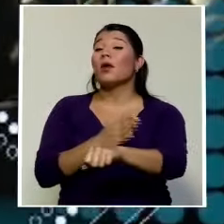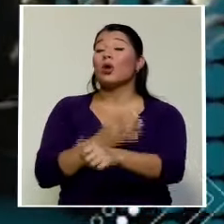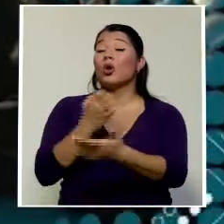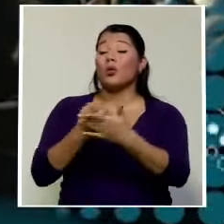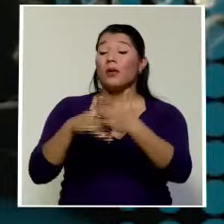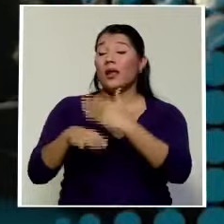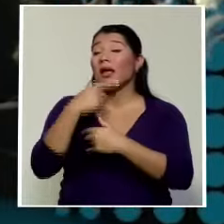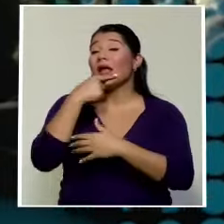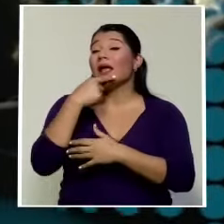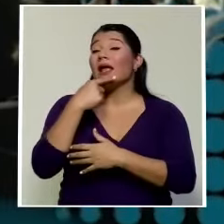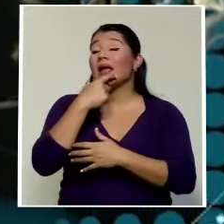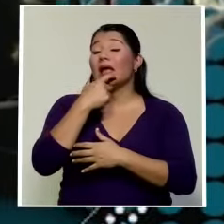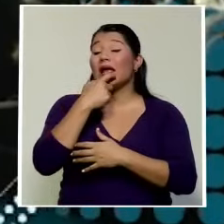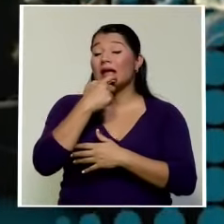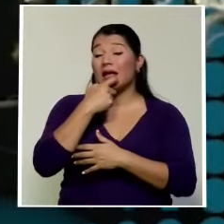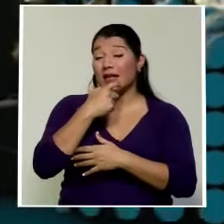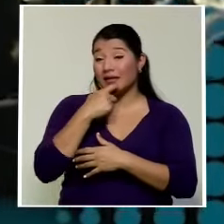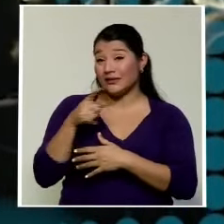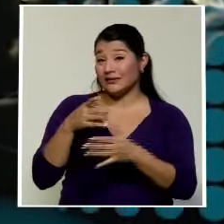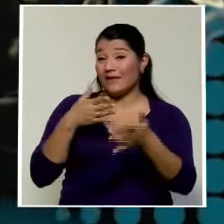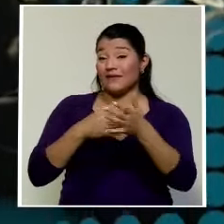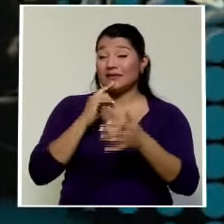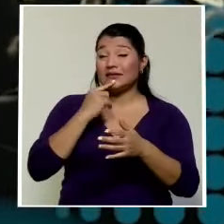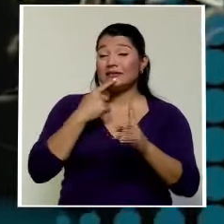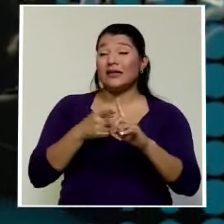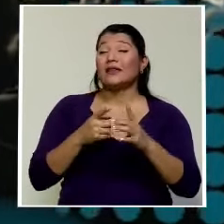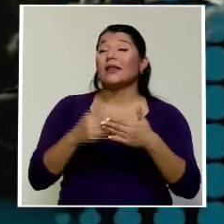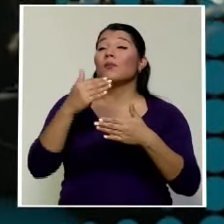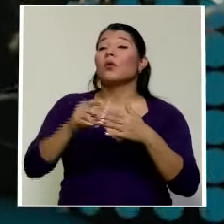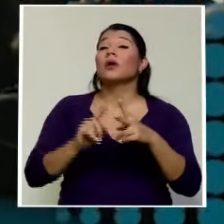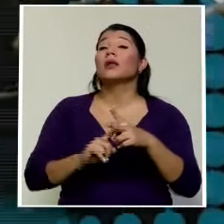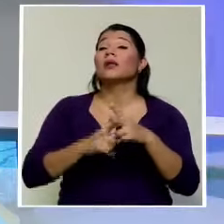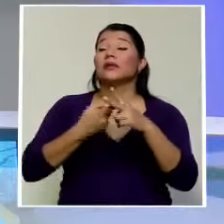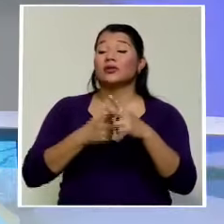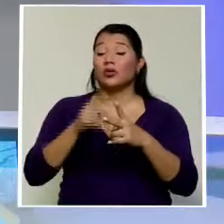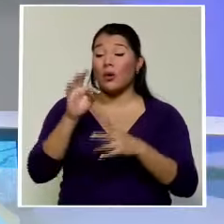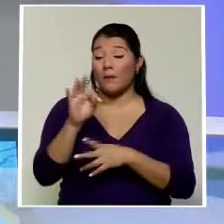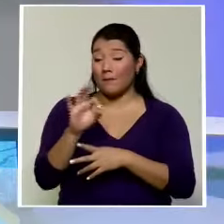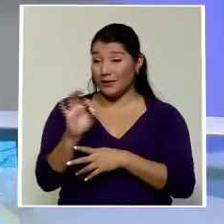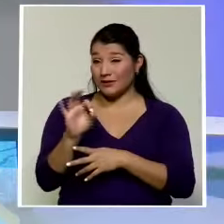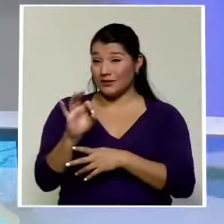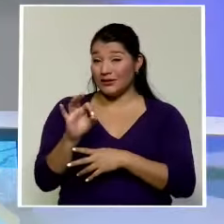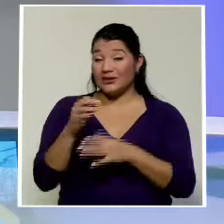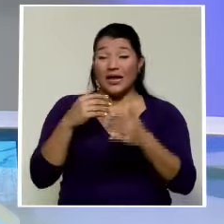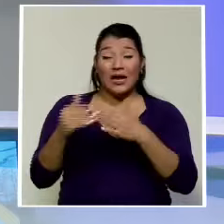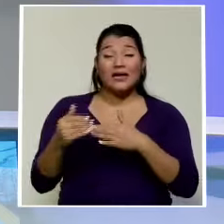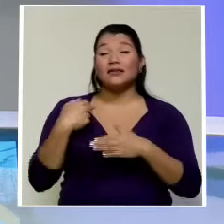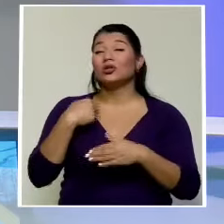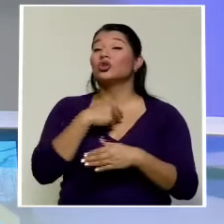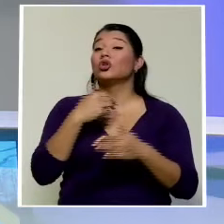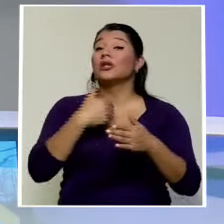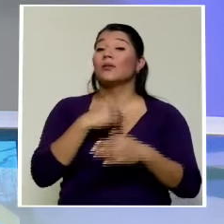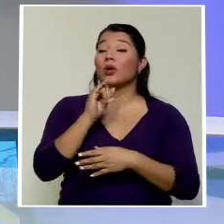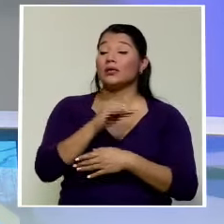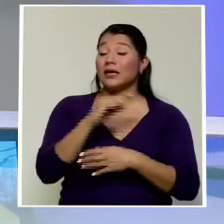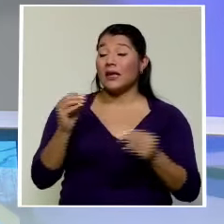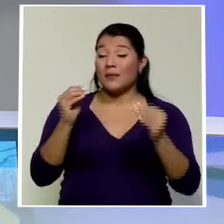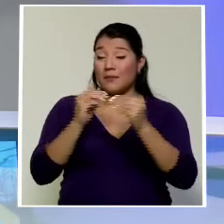Inglaterra, seriamente golpeada después del comienzo del Brexit. En unos minutos tenemos esta y otras